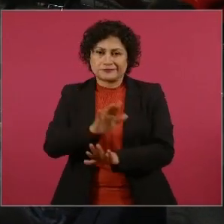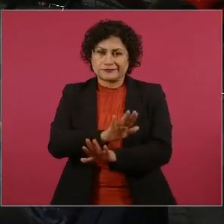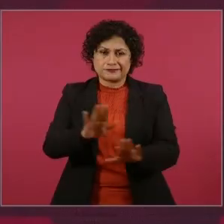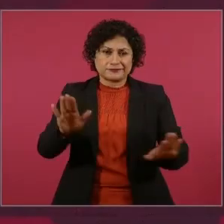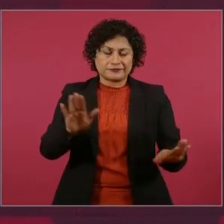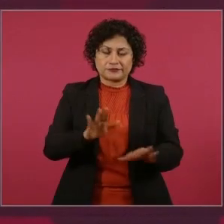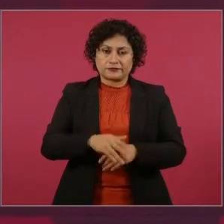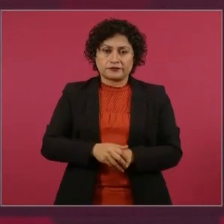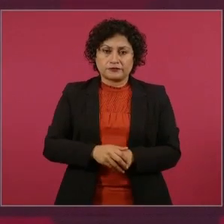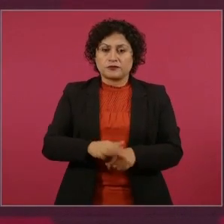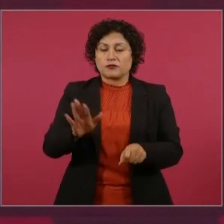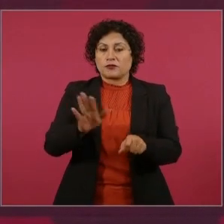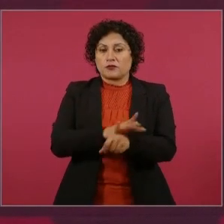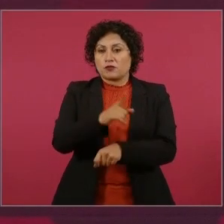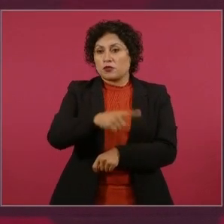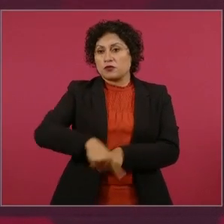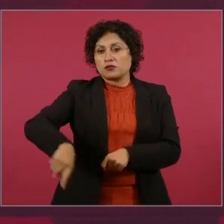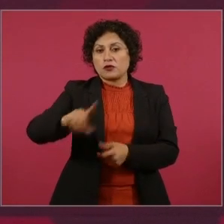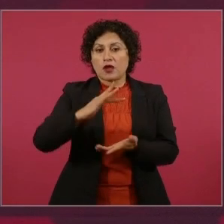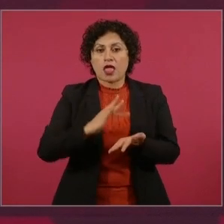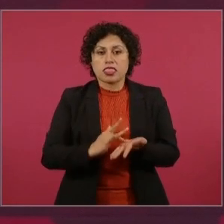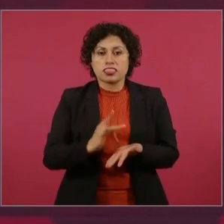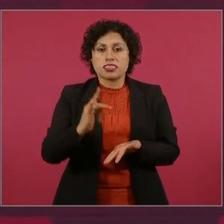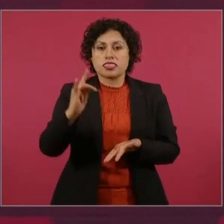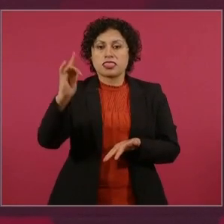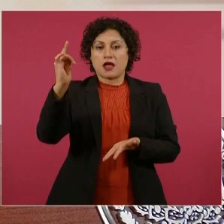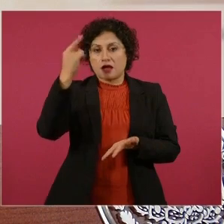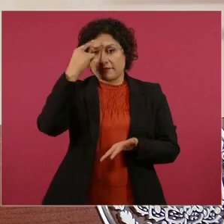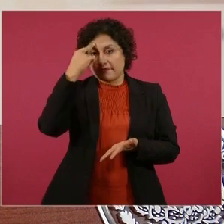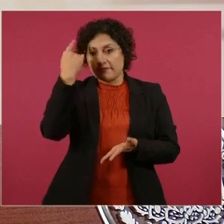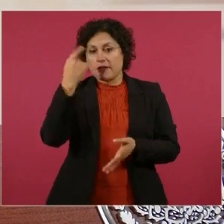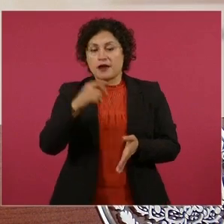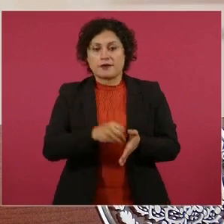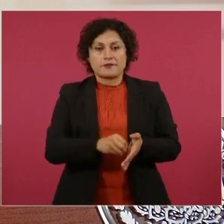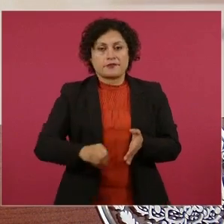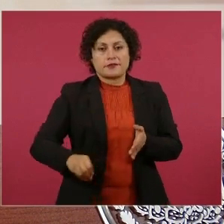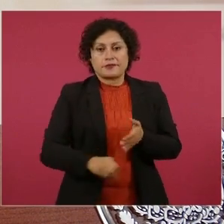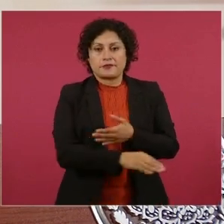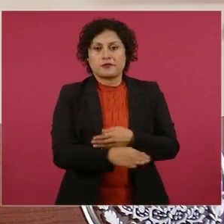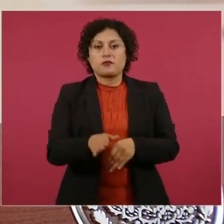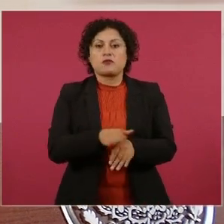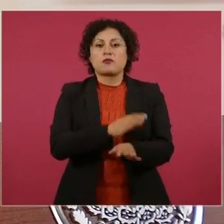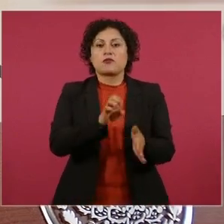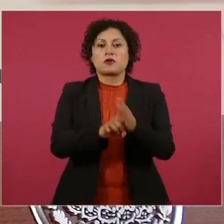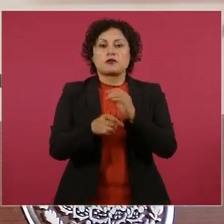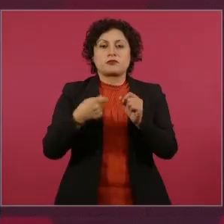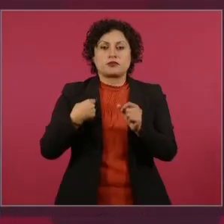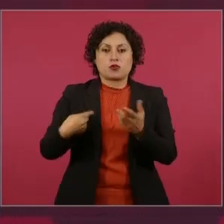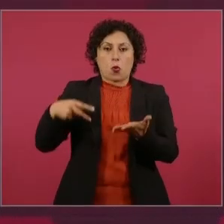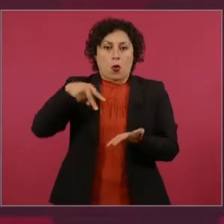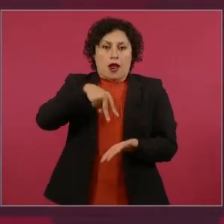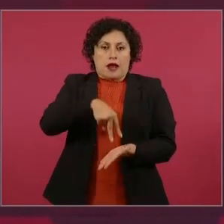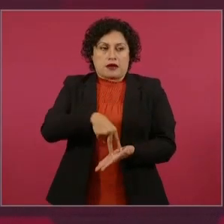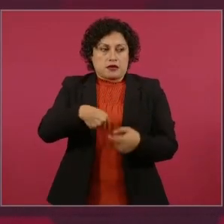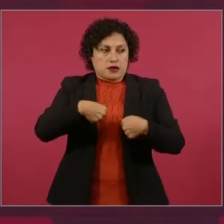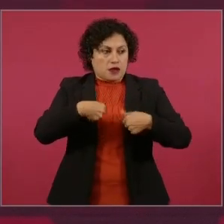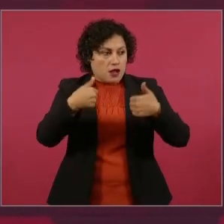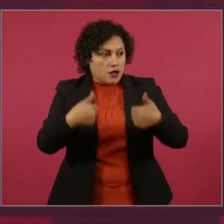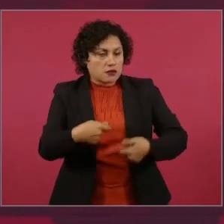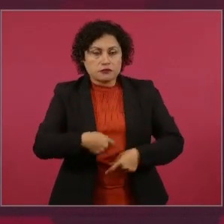utilicen como pretexto no el que estoy yo aquí apoyando